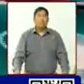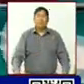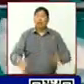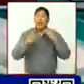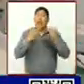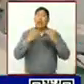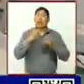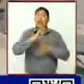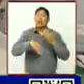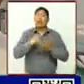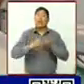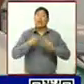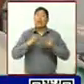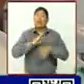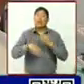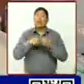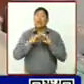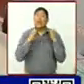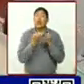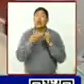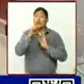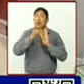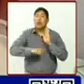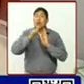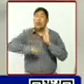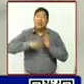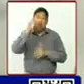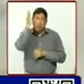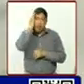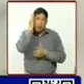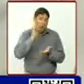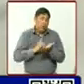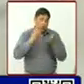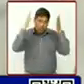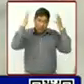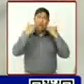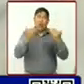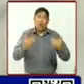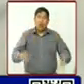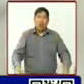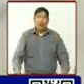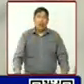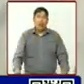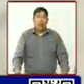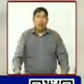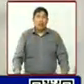Gracias a todos mis amigos y a todo el equipo quirúrgico que ha participado en esta cirugía.